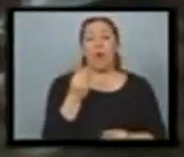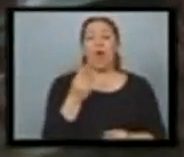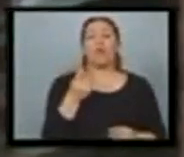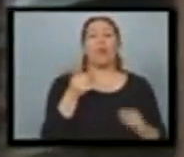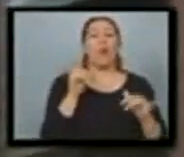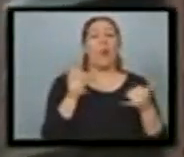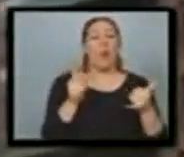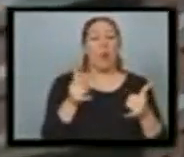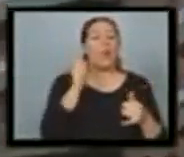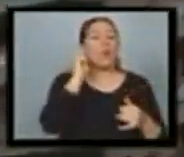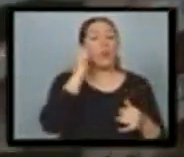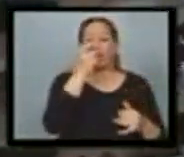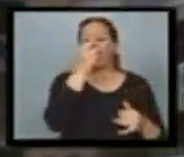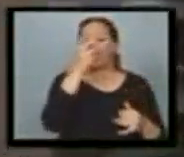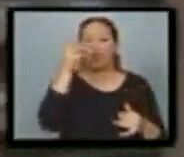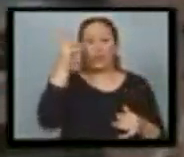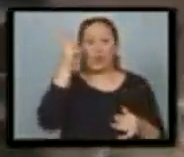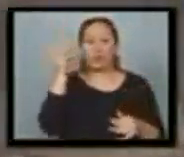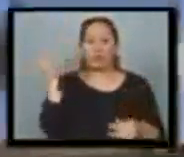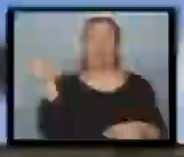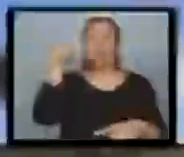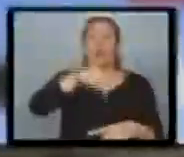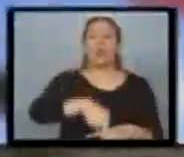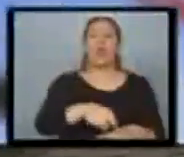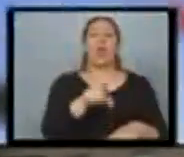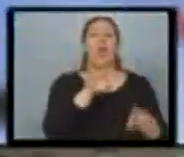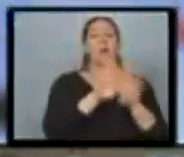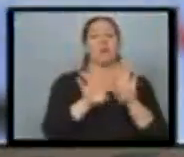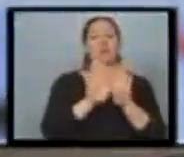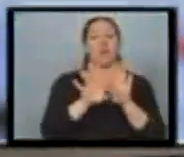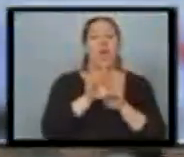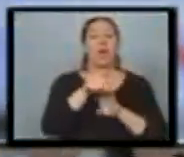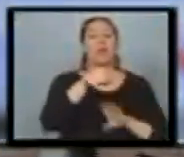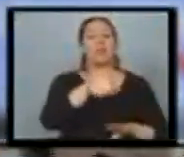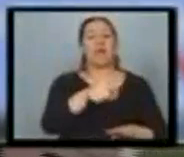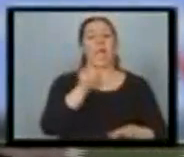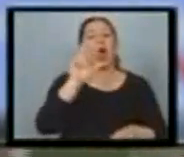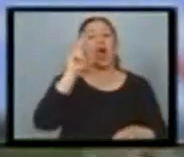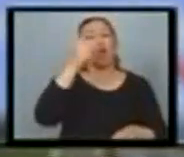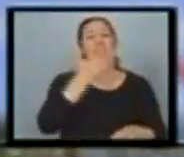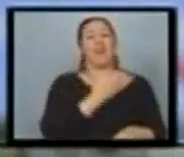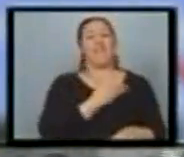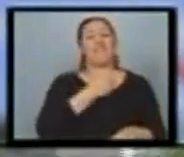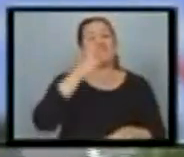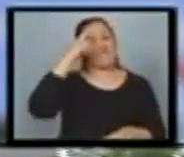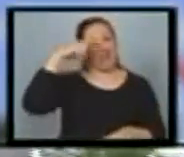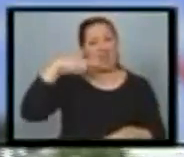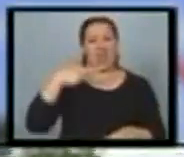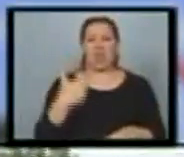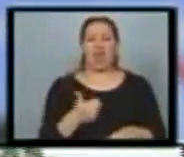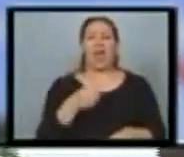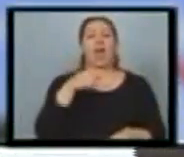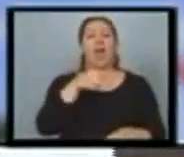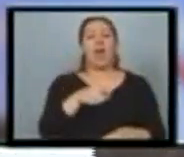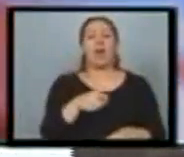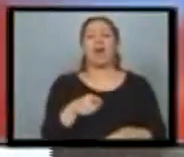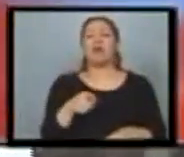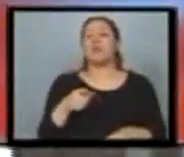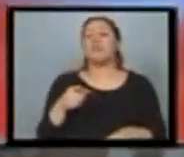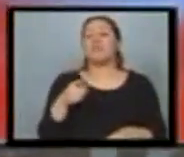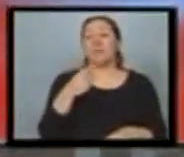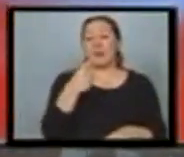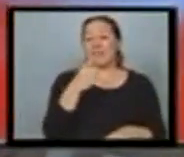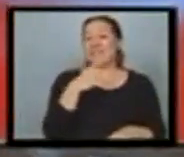joven de 28 años se acerca a una de las puertas del Hotel Faena, donde suele